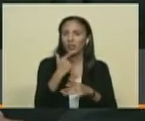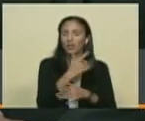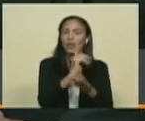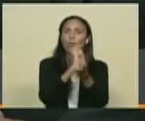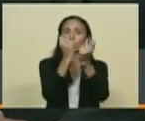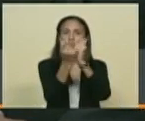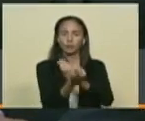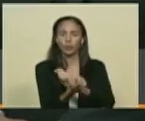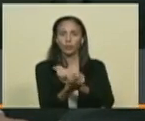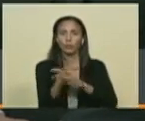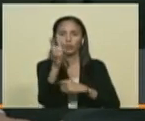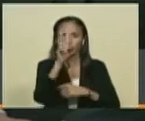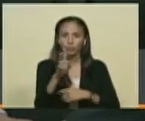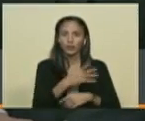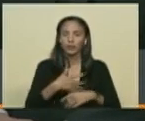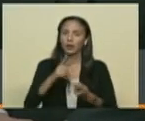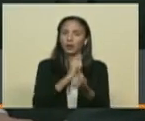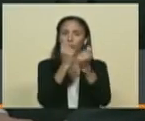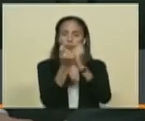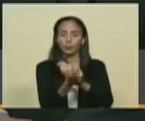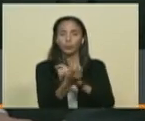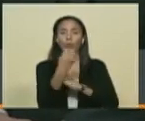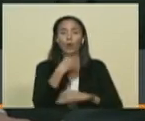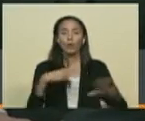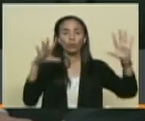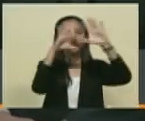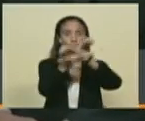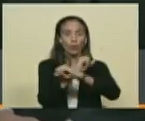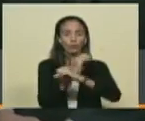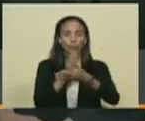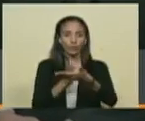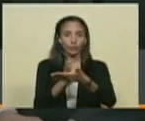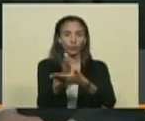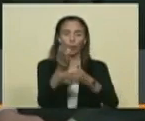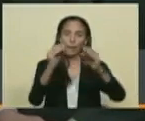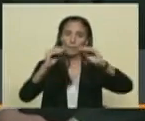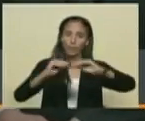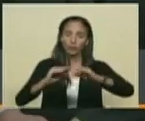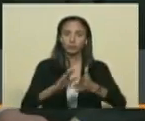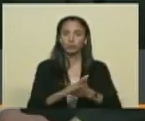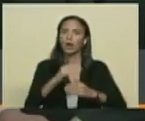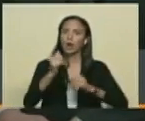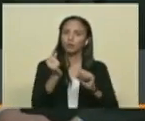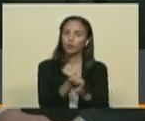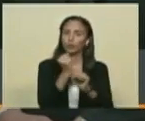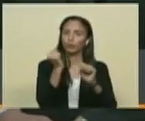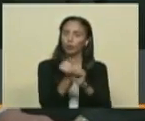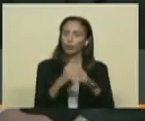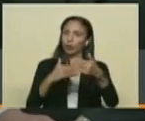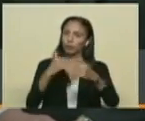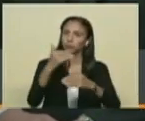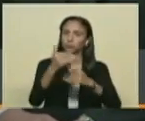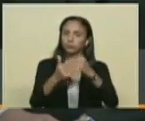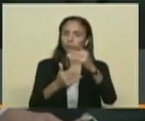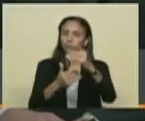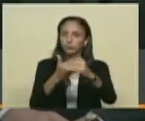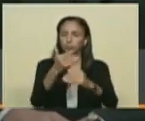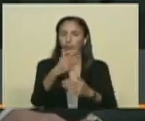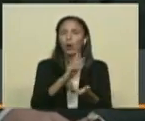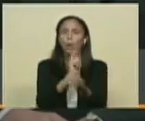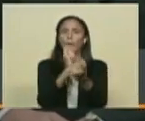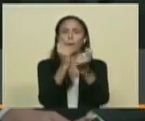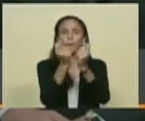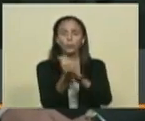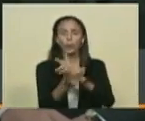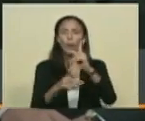cambio. Así que buenas noches y continuaremos en esta jornada que nos conduzca hacia este